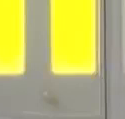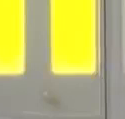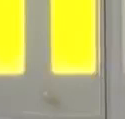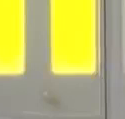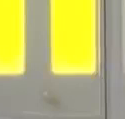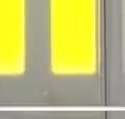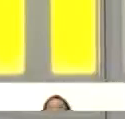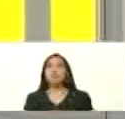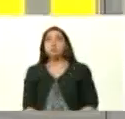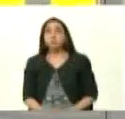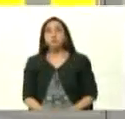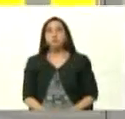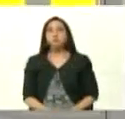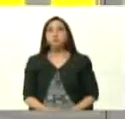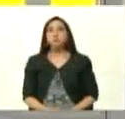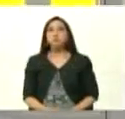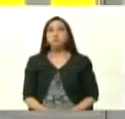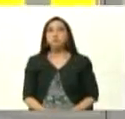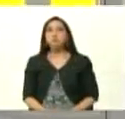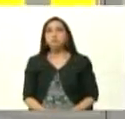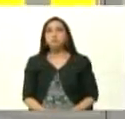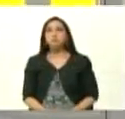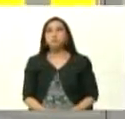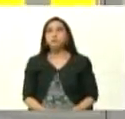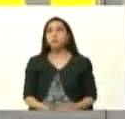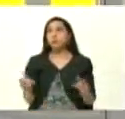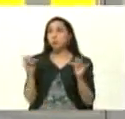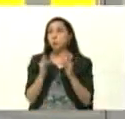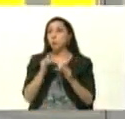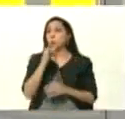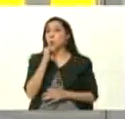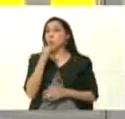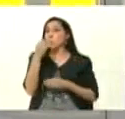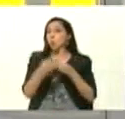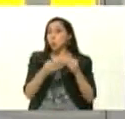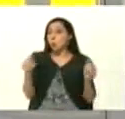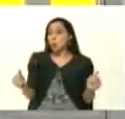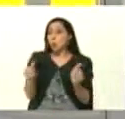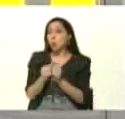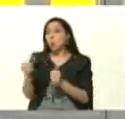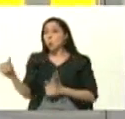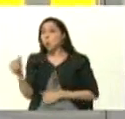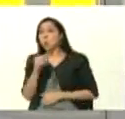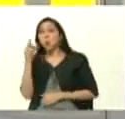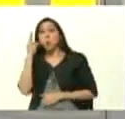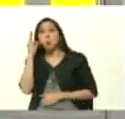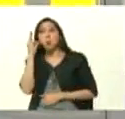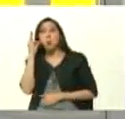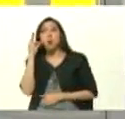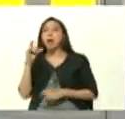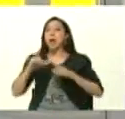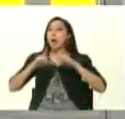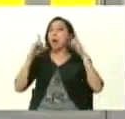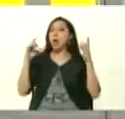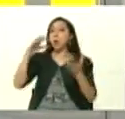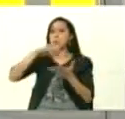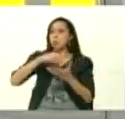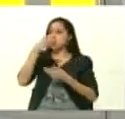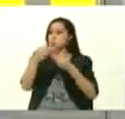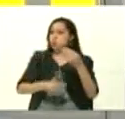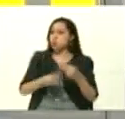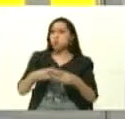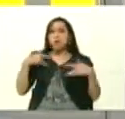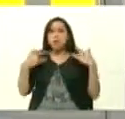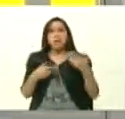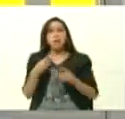Una de la tarde, 15 minutos. A esta hora establecemos un contacto informativo con nuestra compañera Gisette Cabrera desde el estado La Guaira. Allí se desarrolla una jornada del